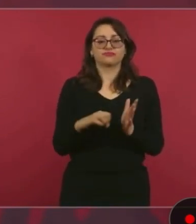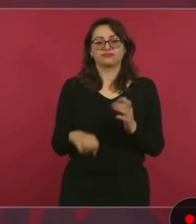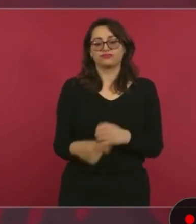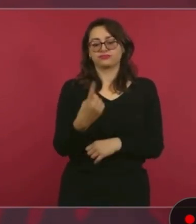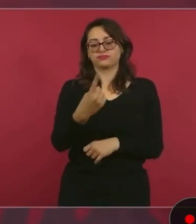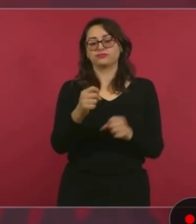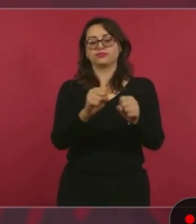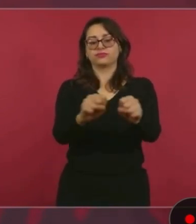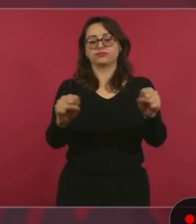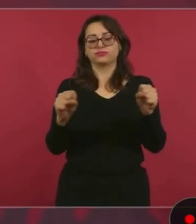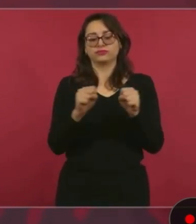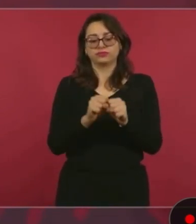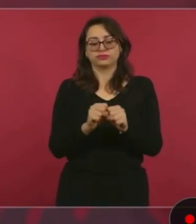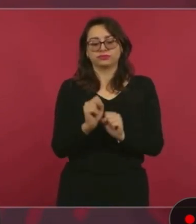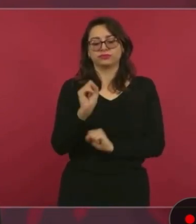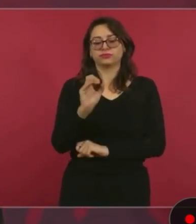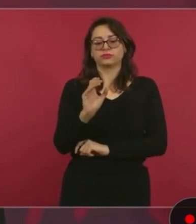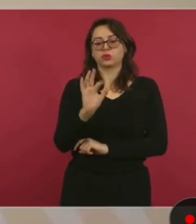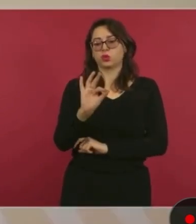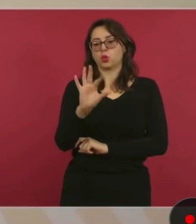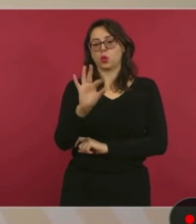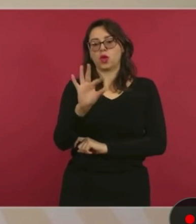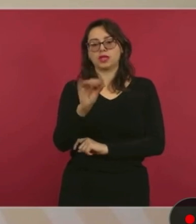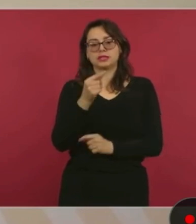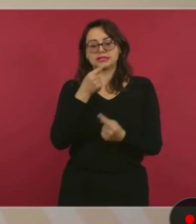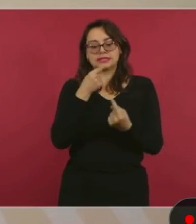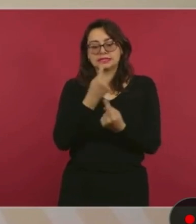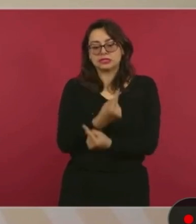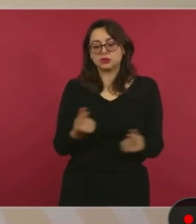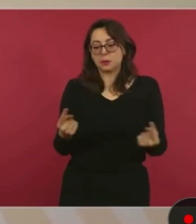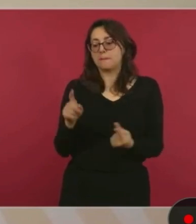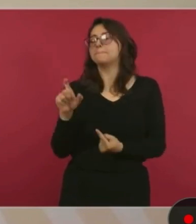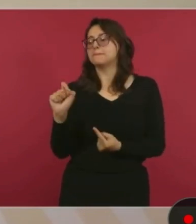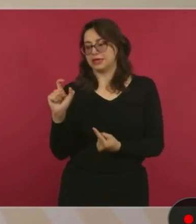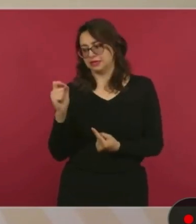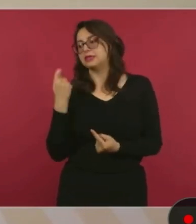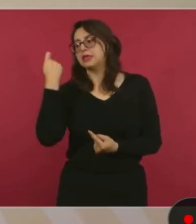de 40 niños, 20 tienen becas